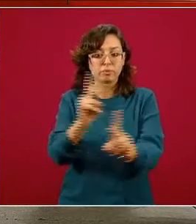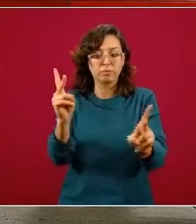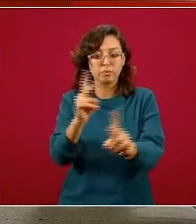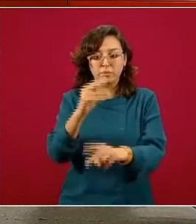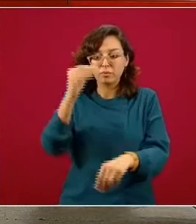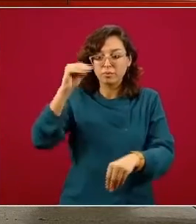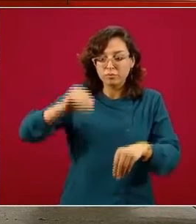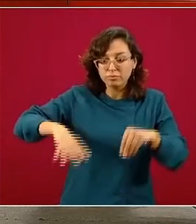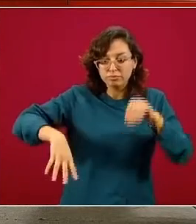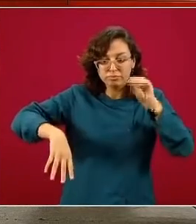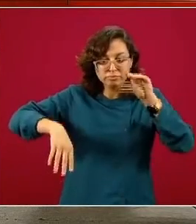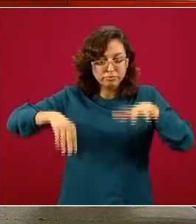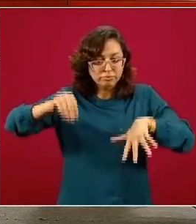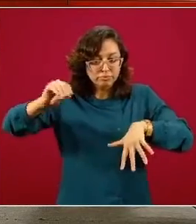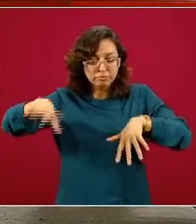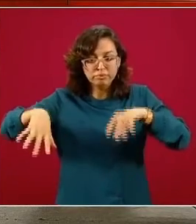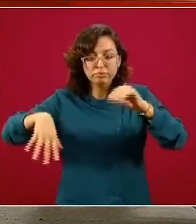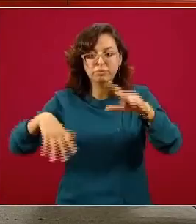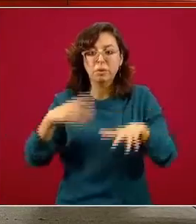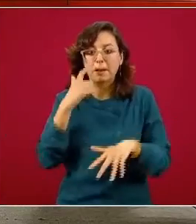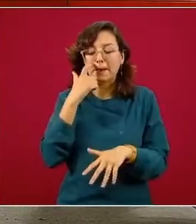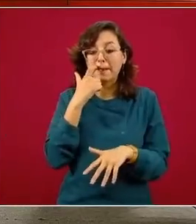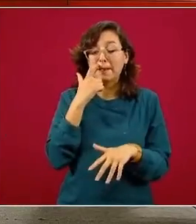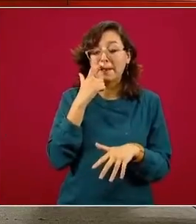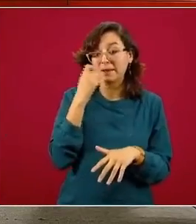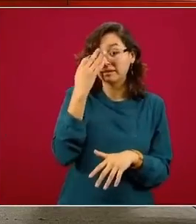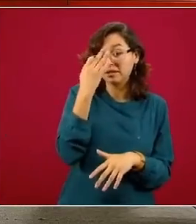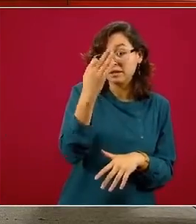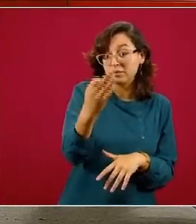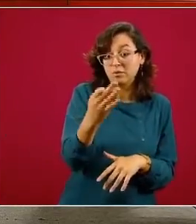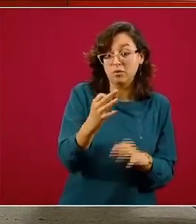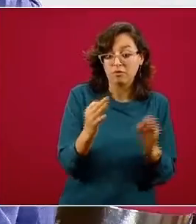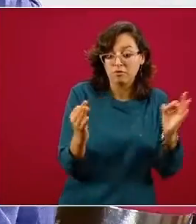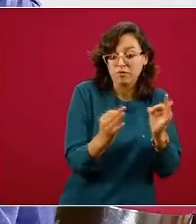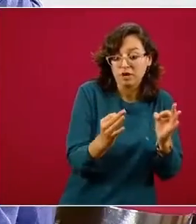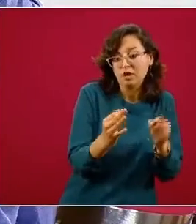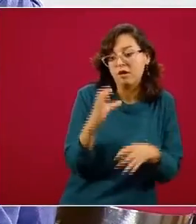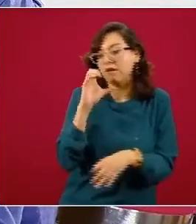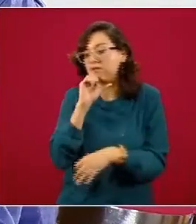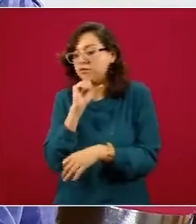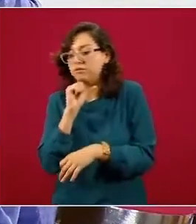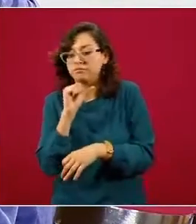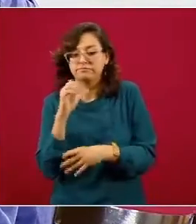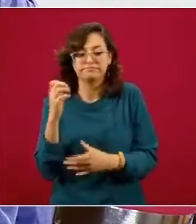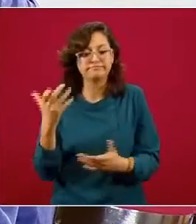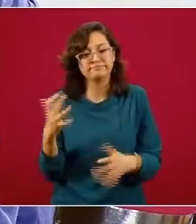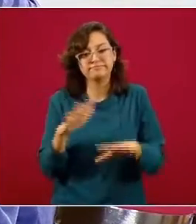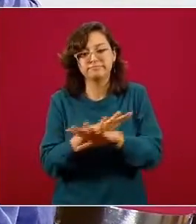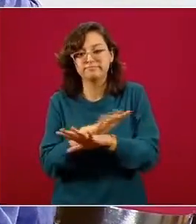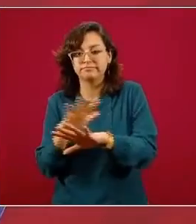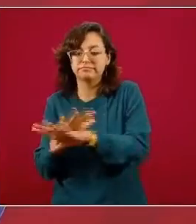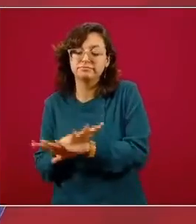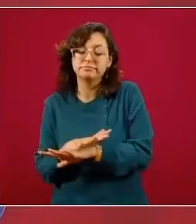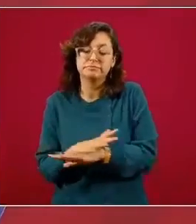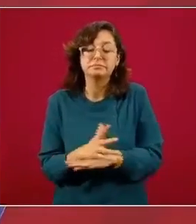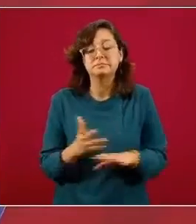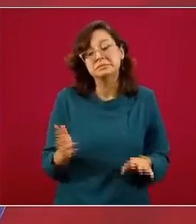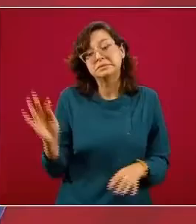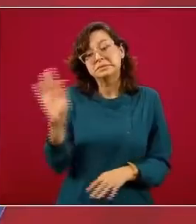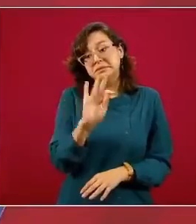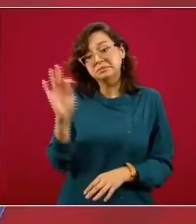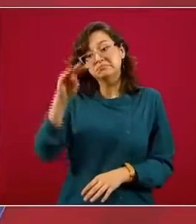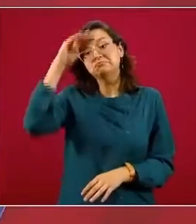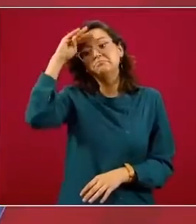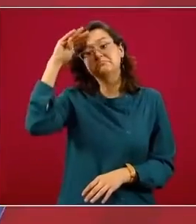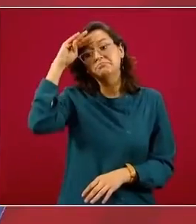líquidas cambia importantemente con la temperatura entonces al menos en términos teóricos se pensaría